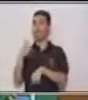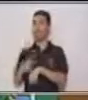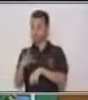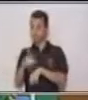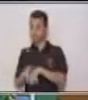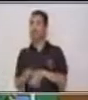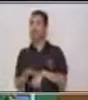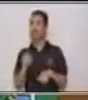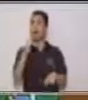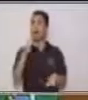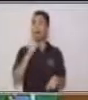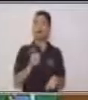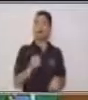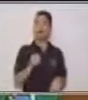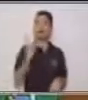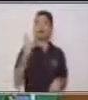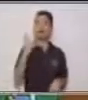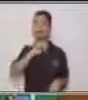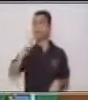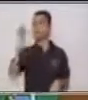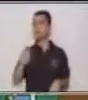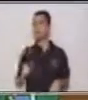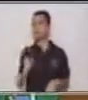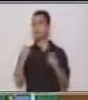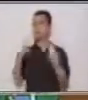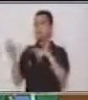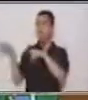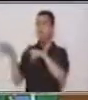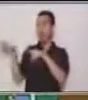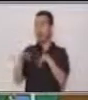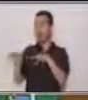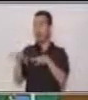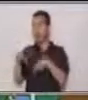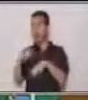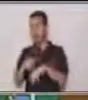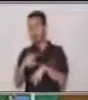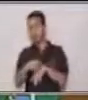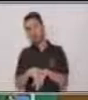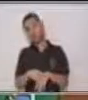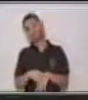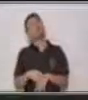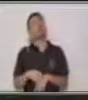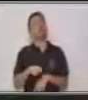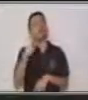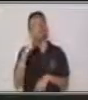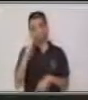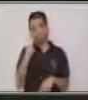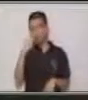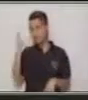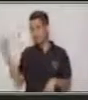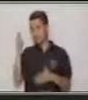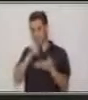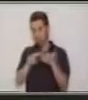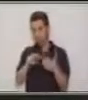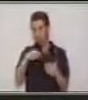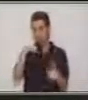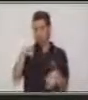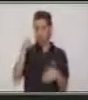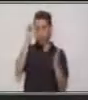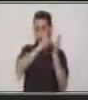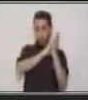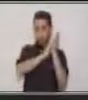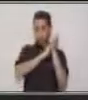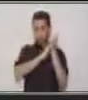alumnos asistió a la actividad? Vuelve a leer en voz alta mientras yo borro la pizarra y determinamos cómo